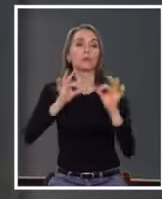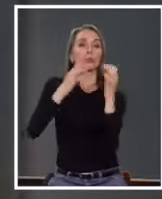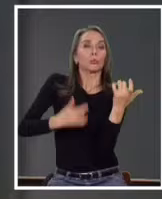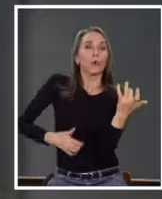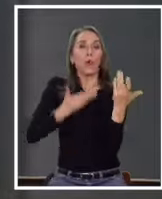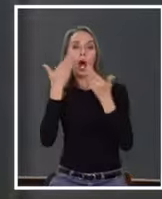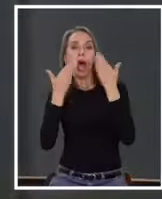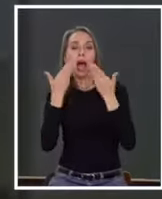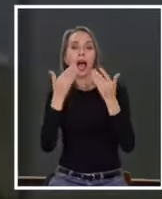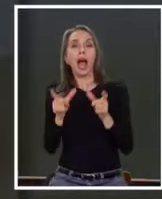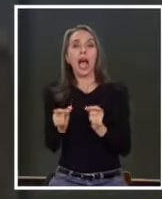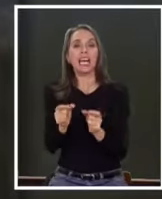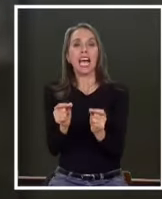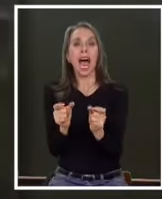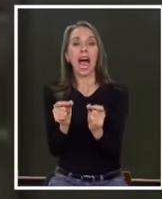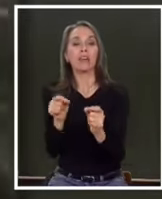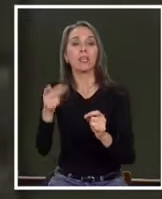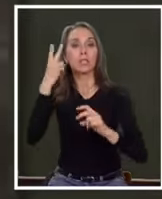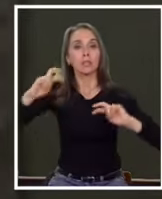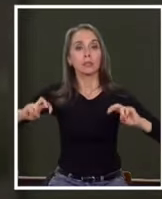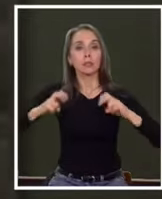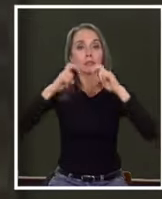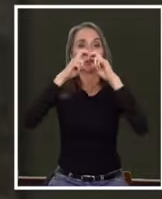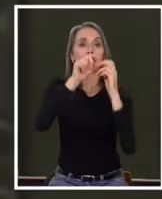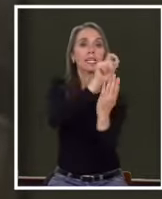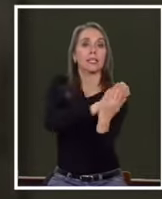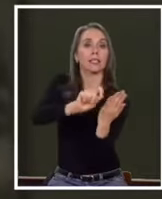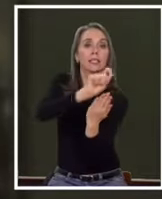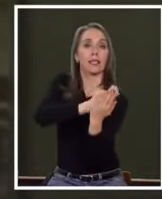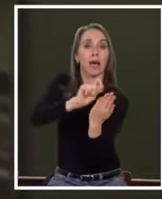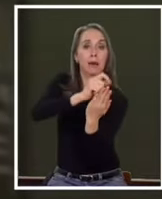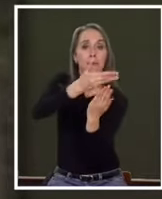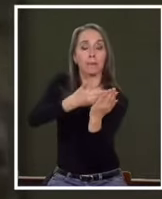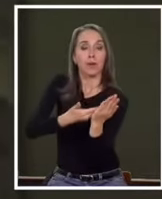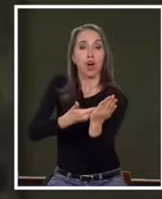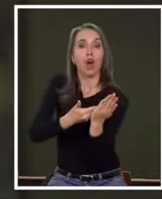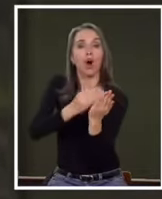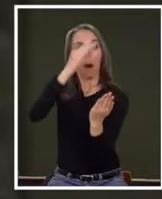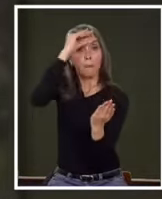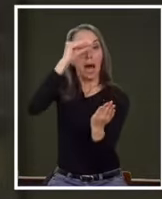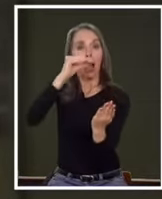Jaivas colorearon la imperecedera obra de Neruda.